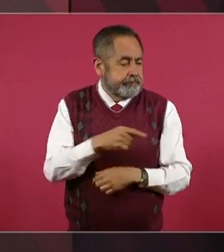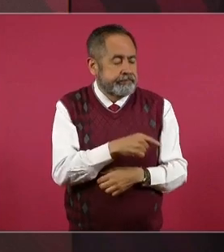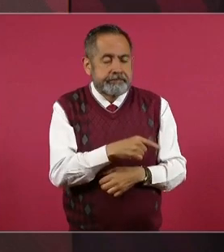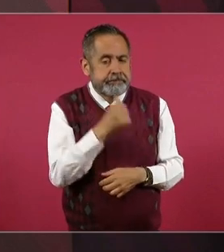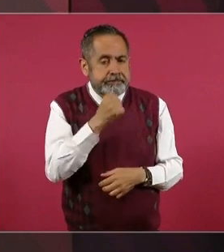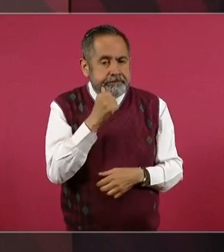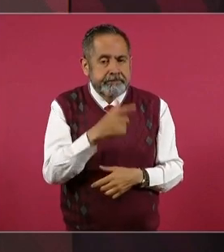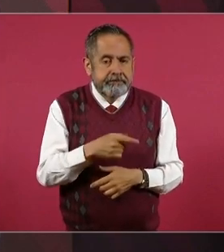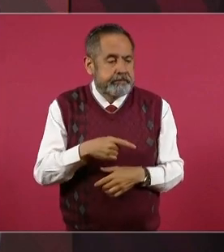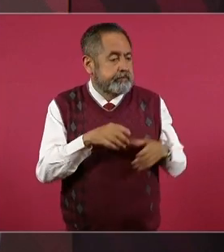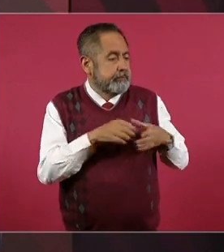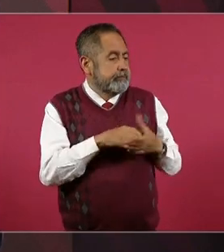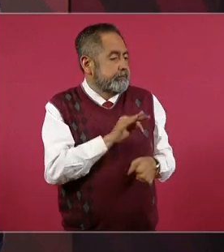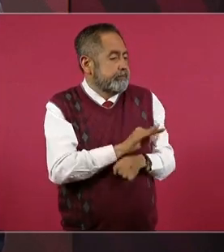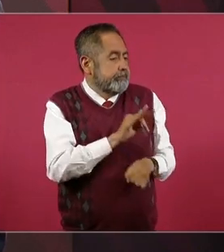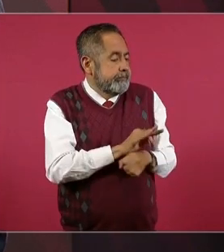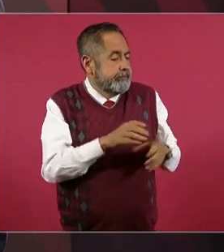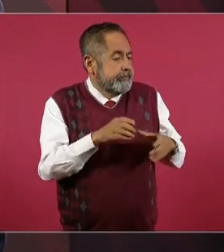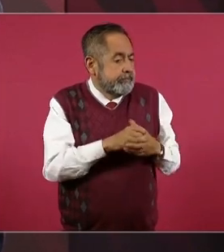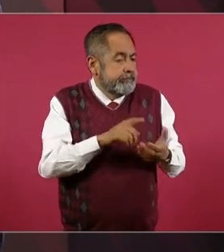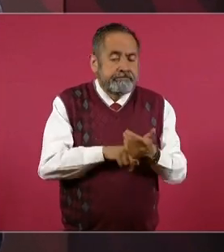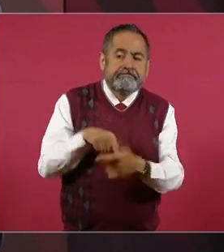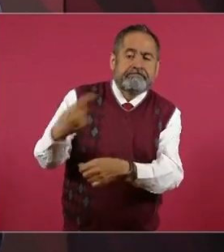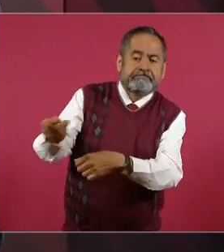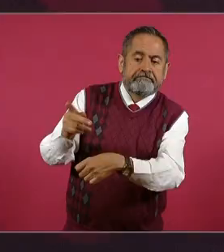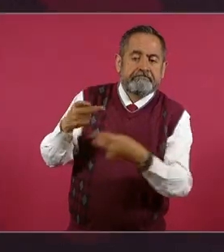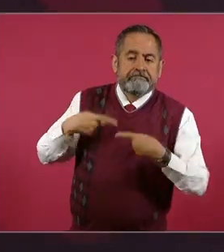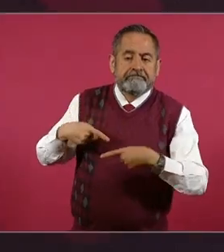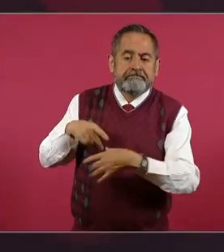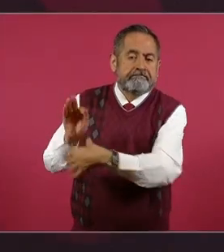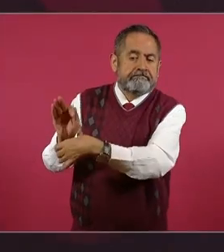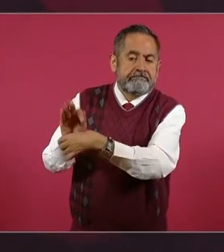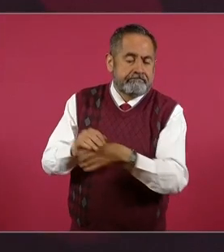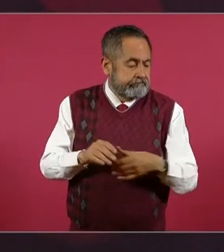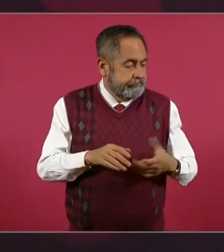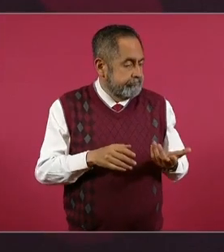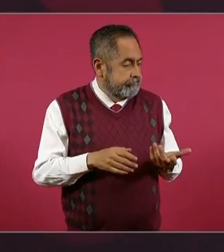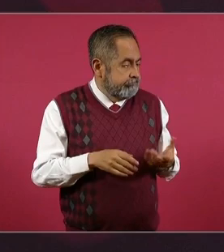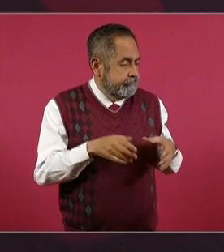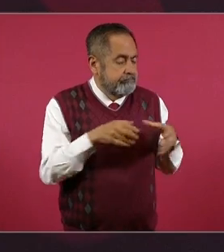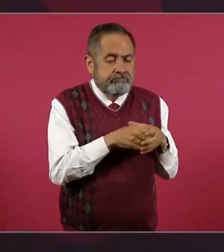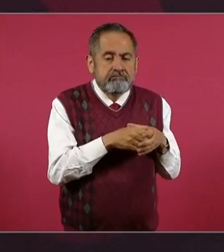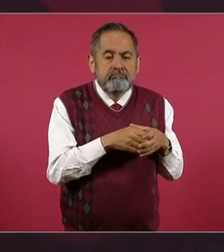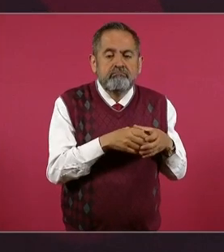siempre han defendido a las minorías.